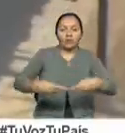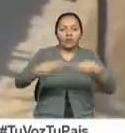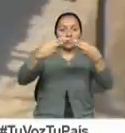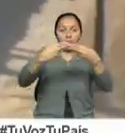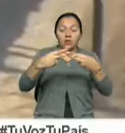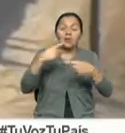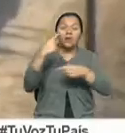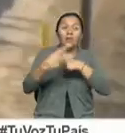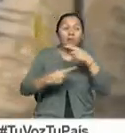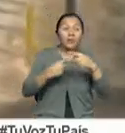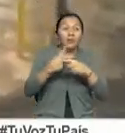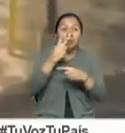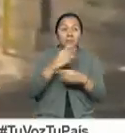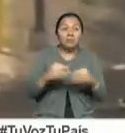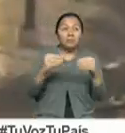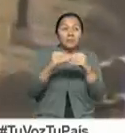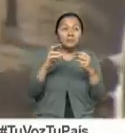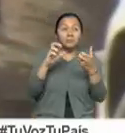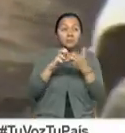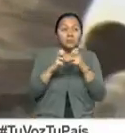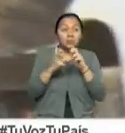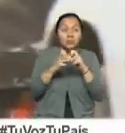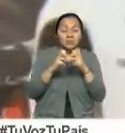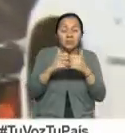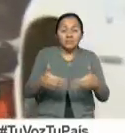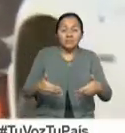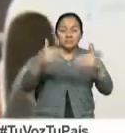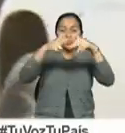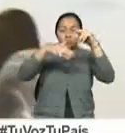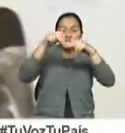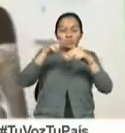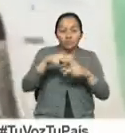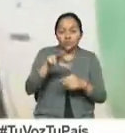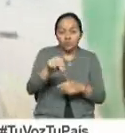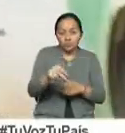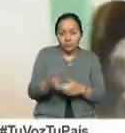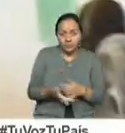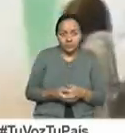de que este no incluya ninguna partida para construir el famoso muro con México.